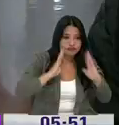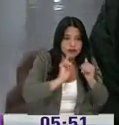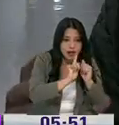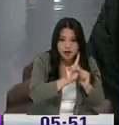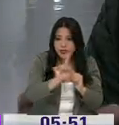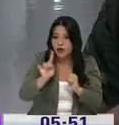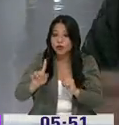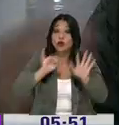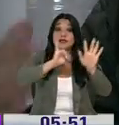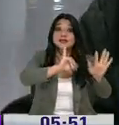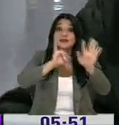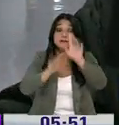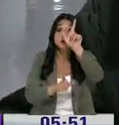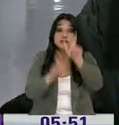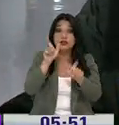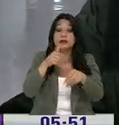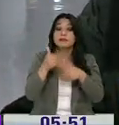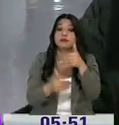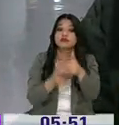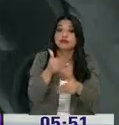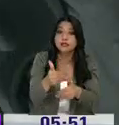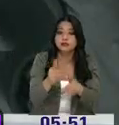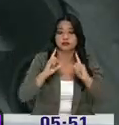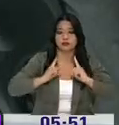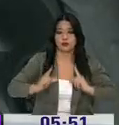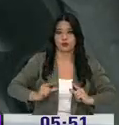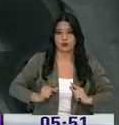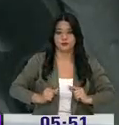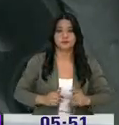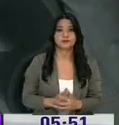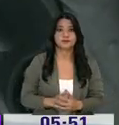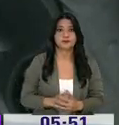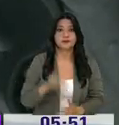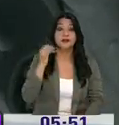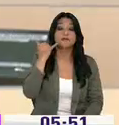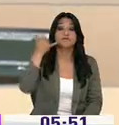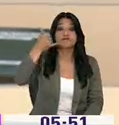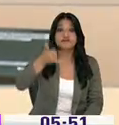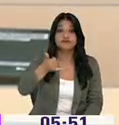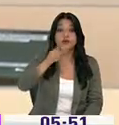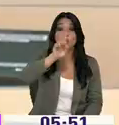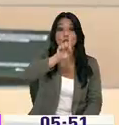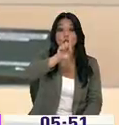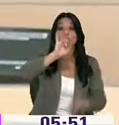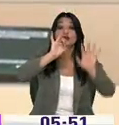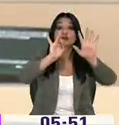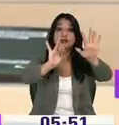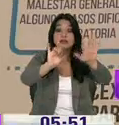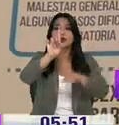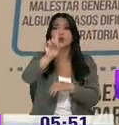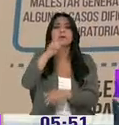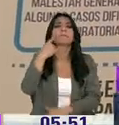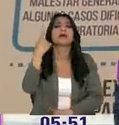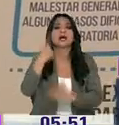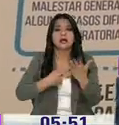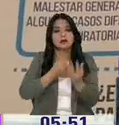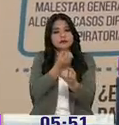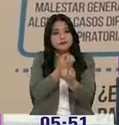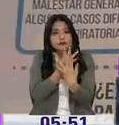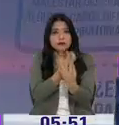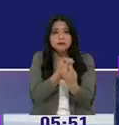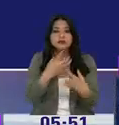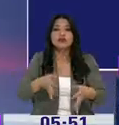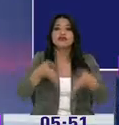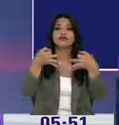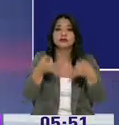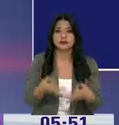66 llamadas trabajamos el proceso de telemedicina. La línea 171 está habilitada también para obtener información oficial.